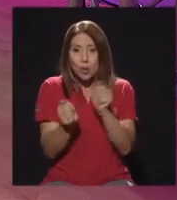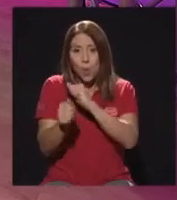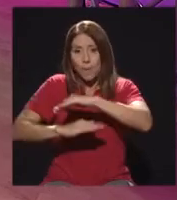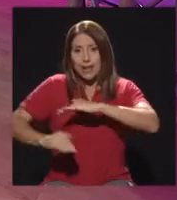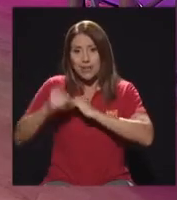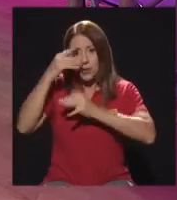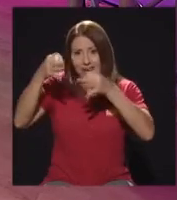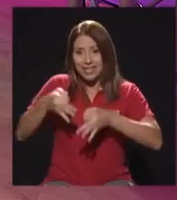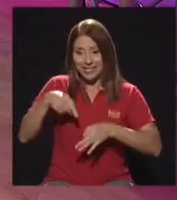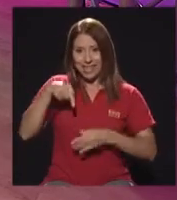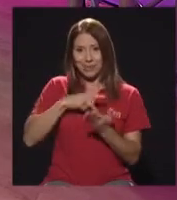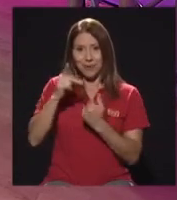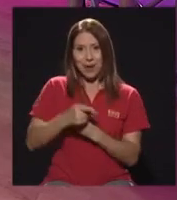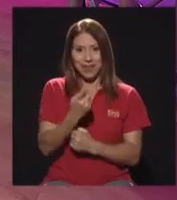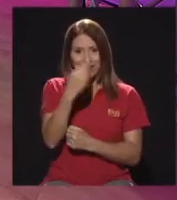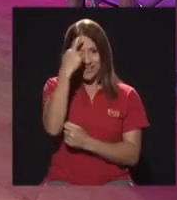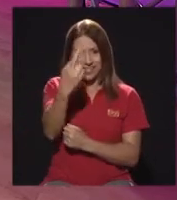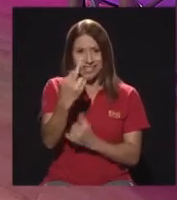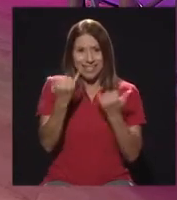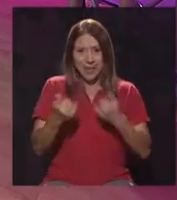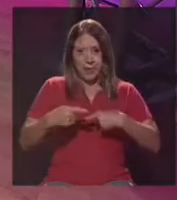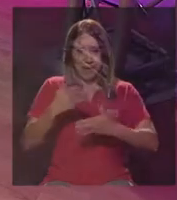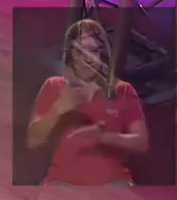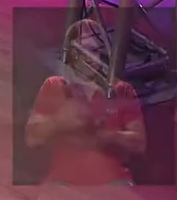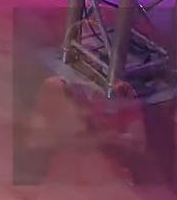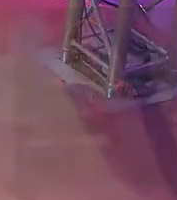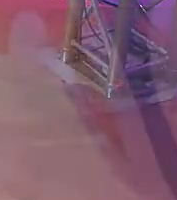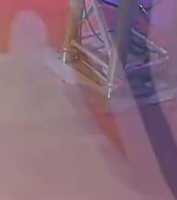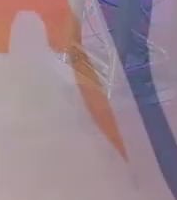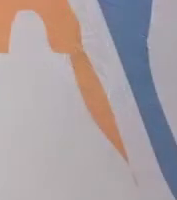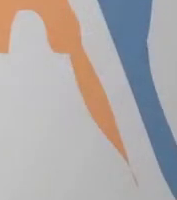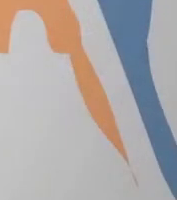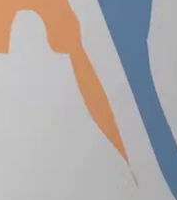reverencias y vamos a hacer nuestro primer corte